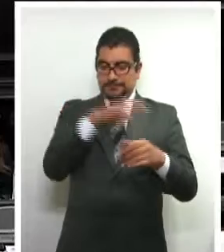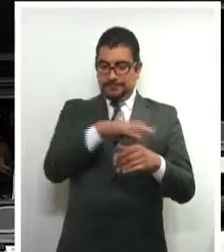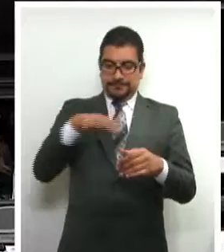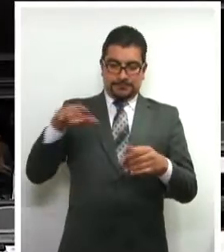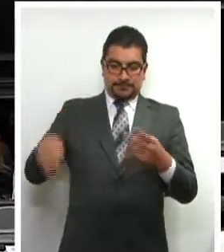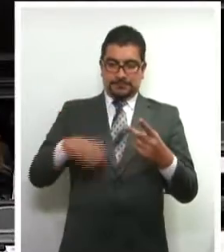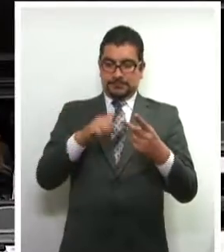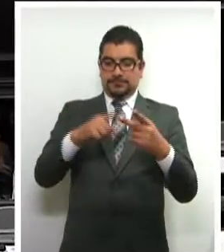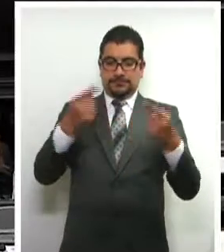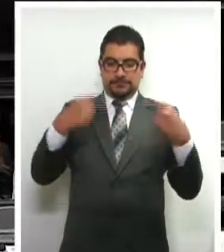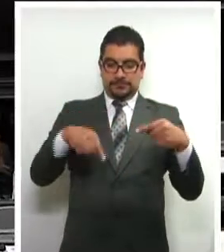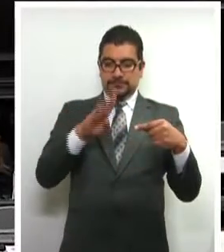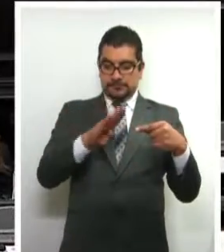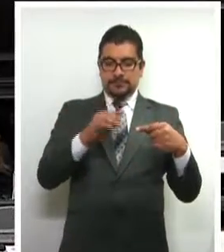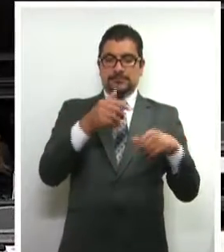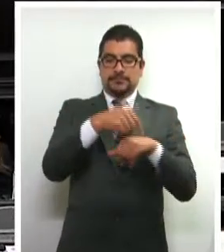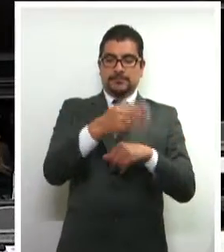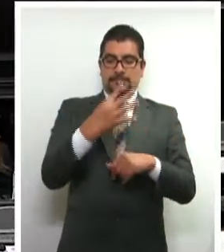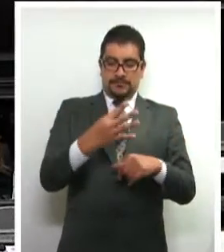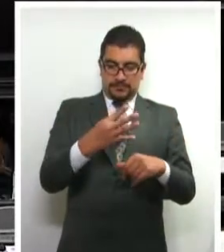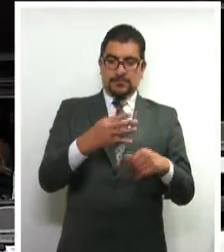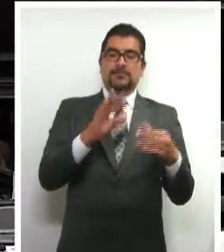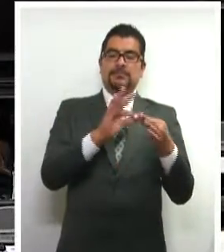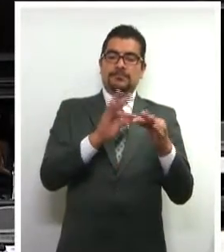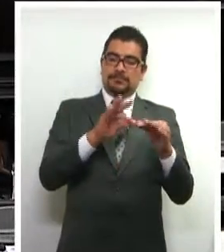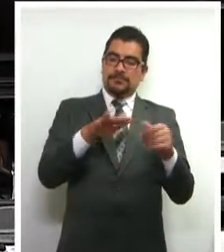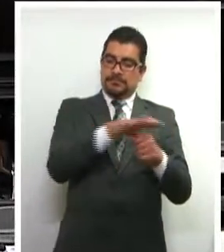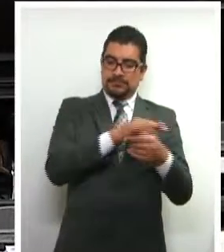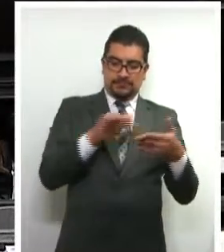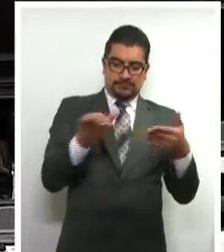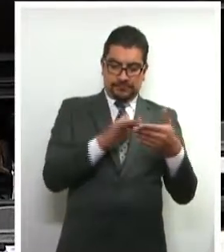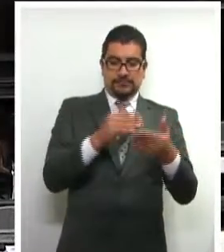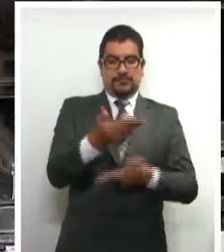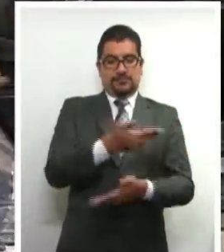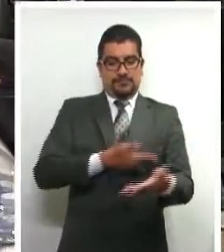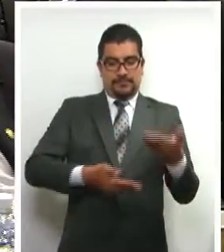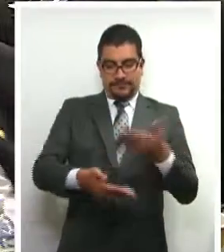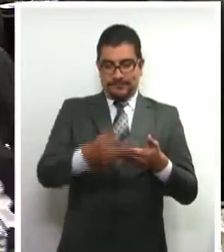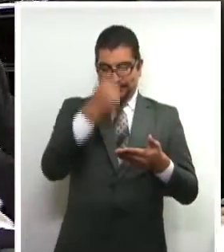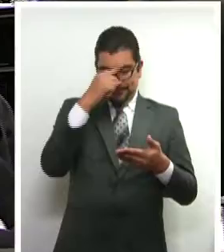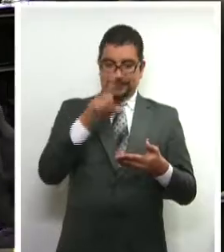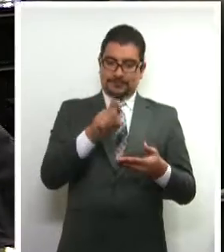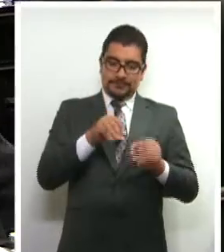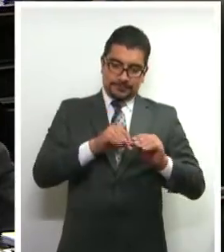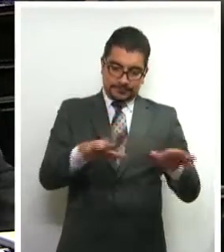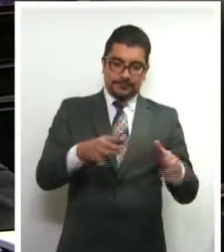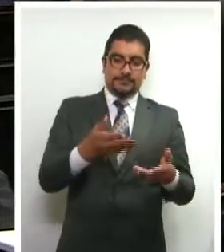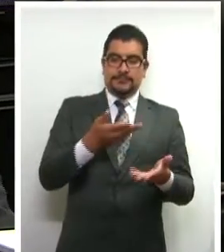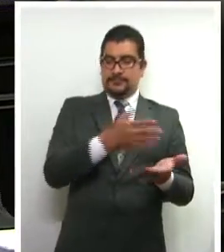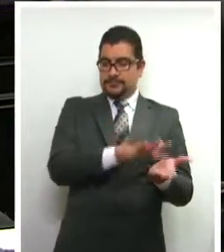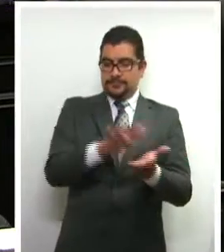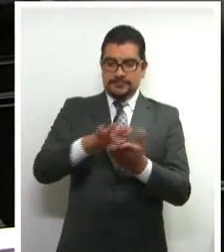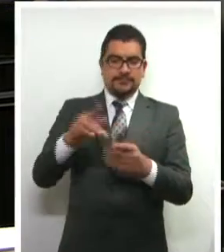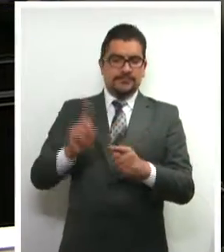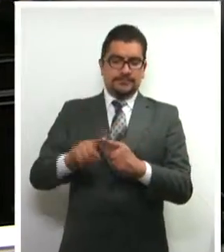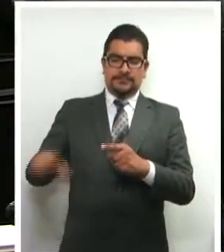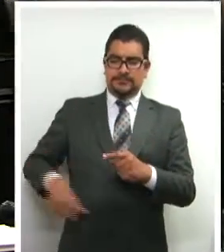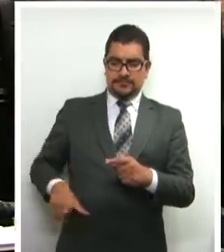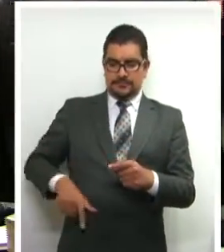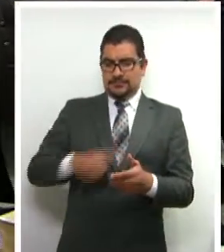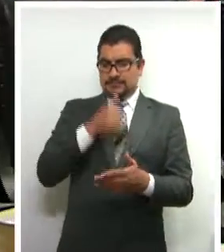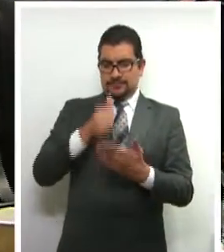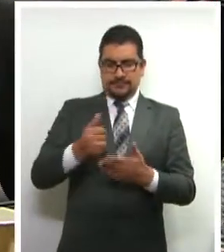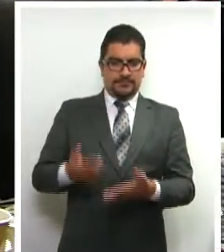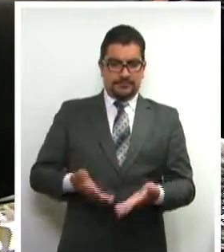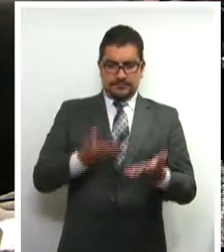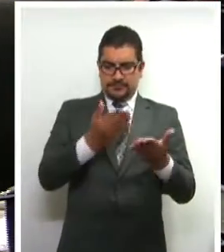B, numeral 4. Quedará de la siguiente forma: el servicio público de abasto de agua y su saneamiento será prestado por el gobierno de la ciudad